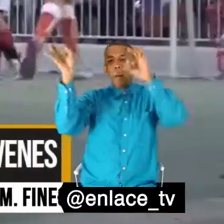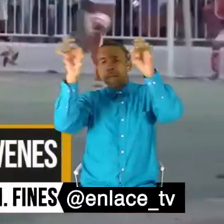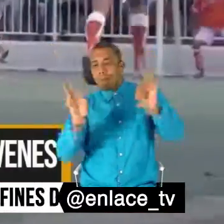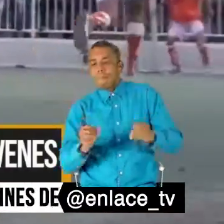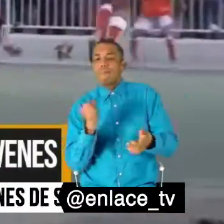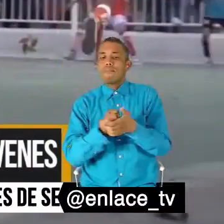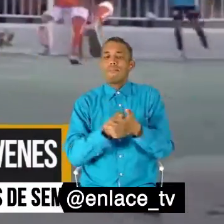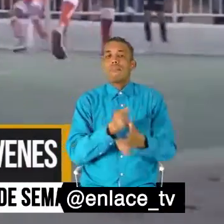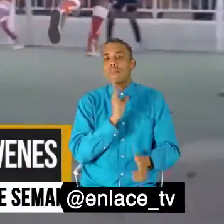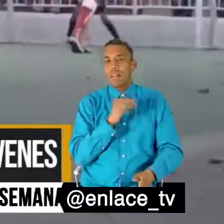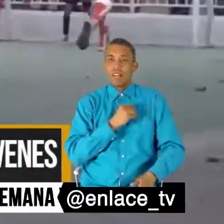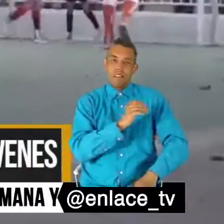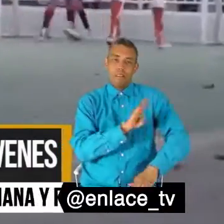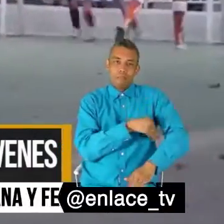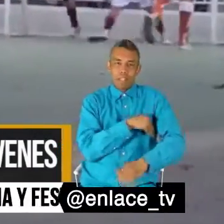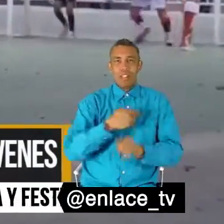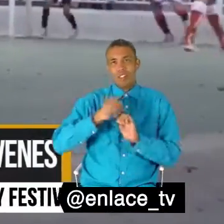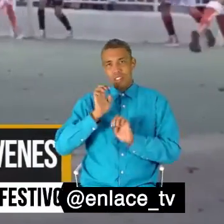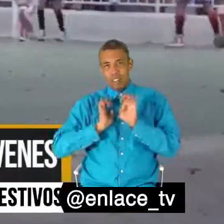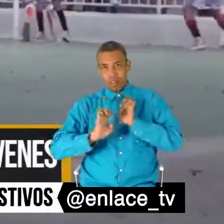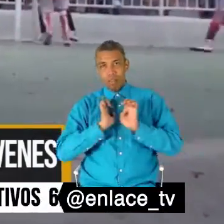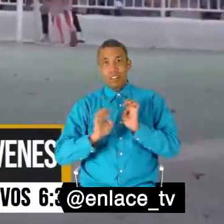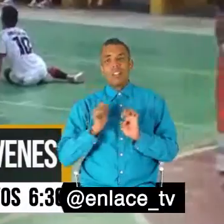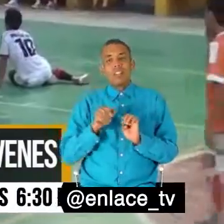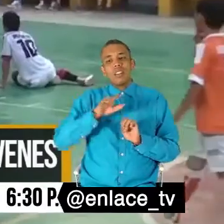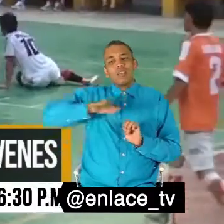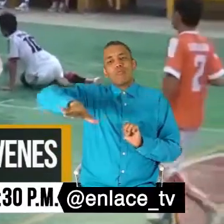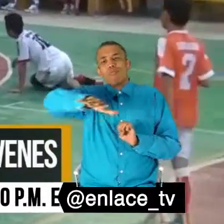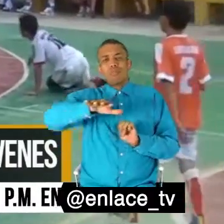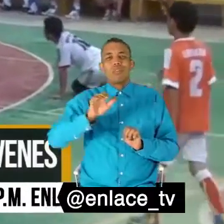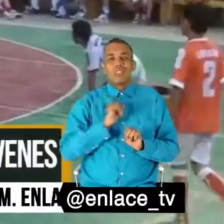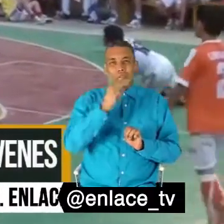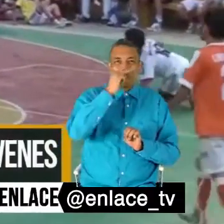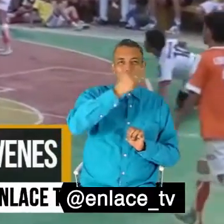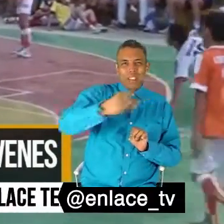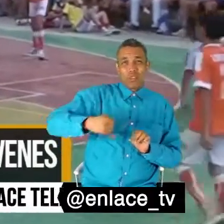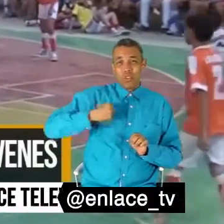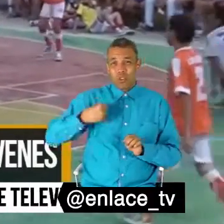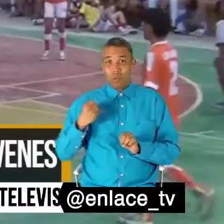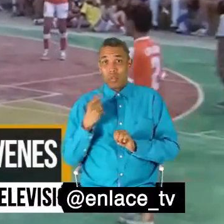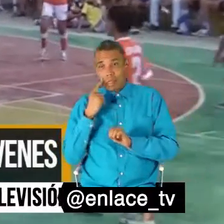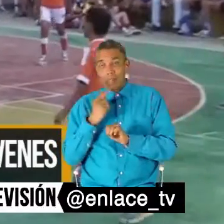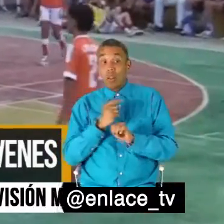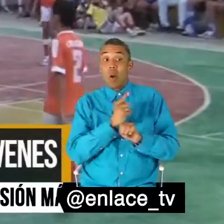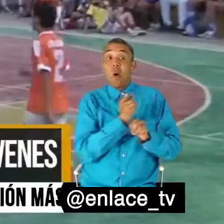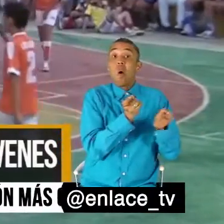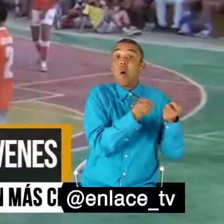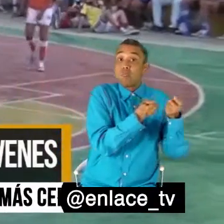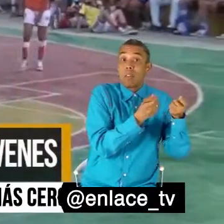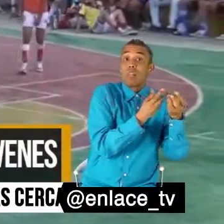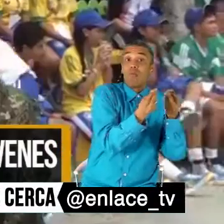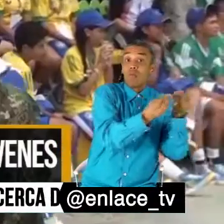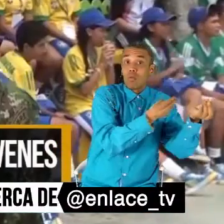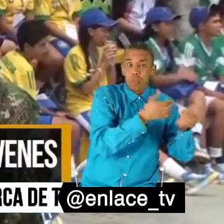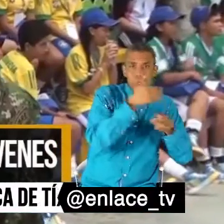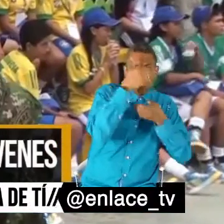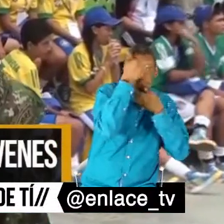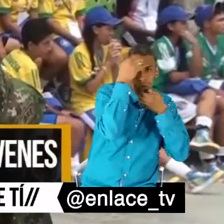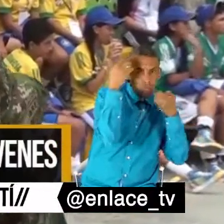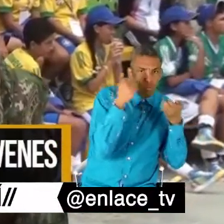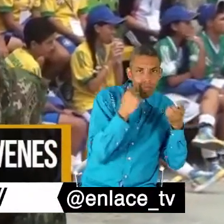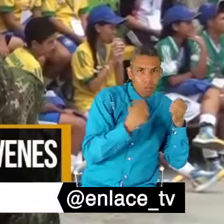para prevenir el reclutamiento forzado en menores de ese sector vulnerable a la violencia y en el que hay presencia de grupos armados al margen de la ley. Con